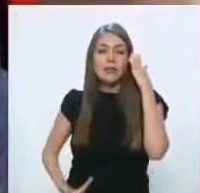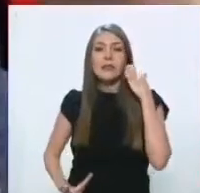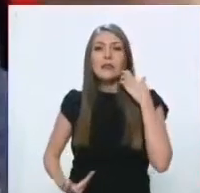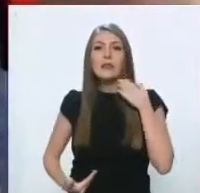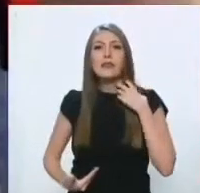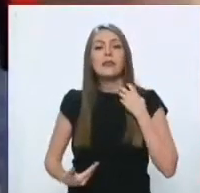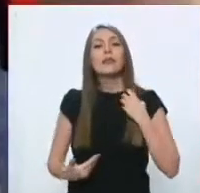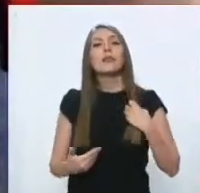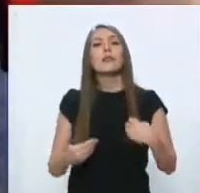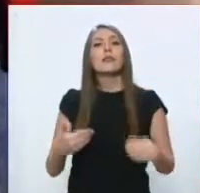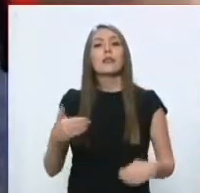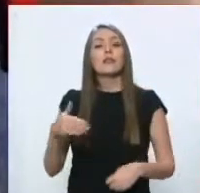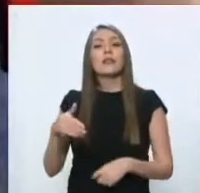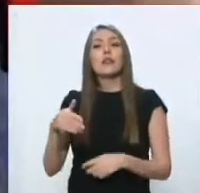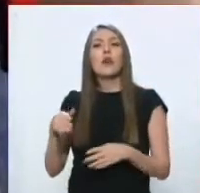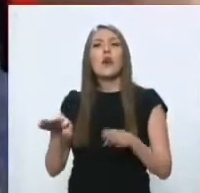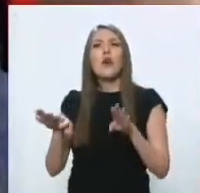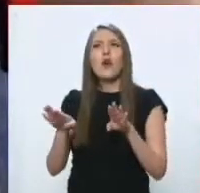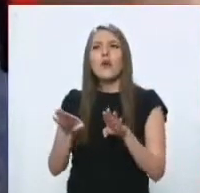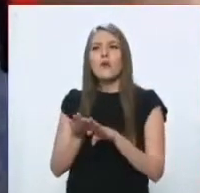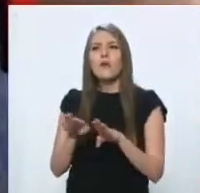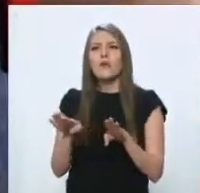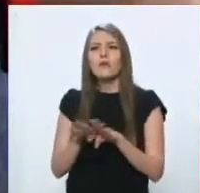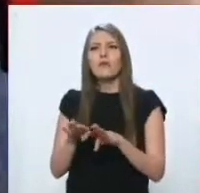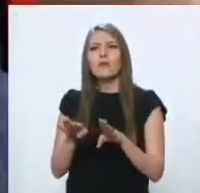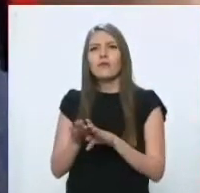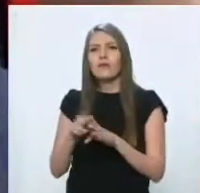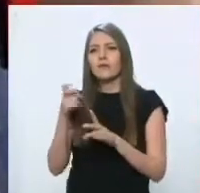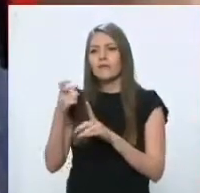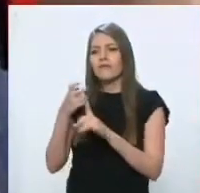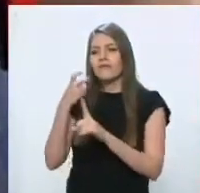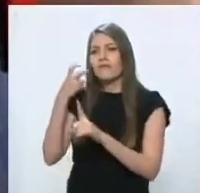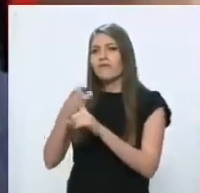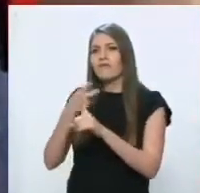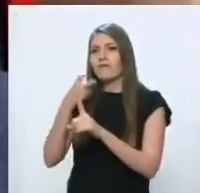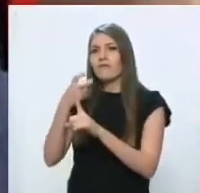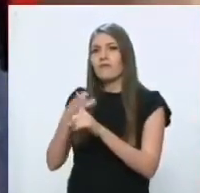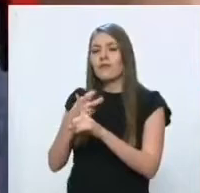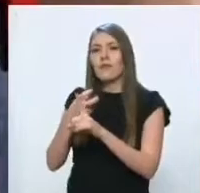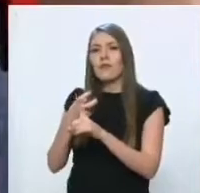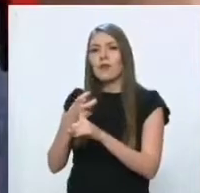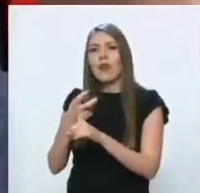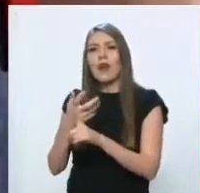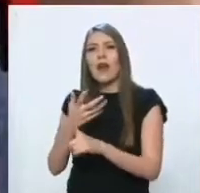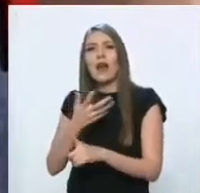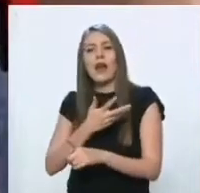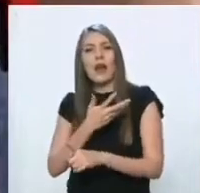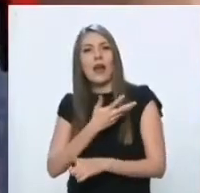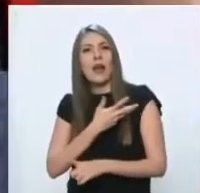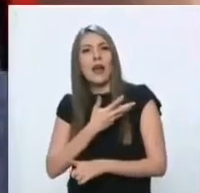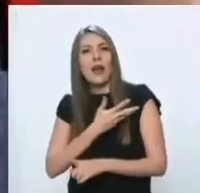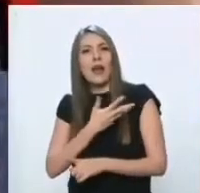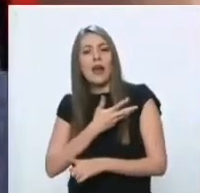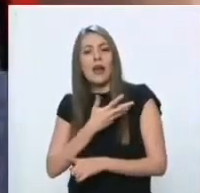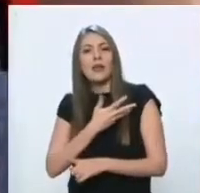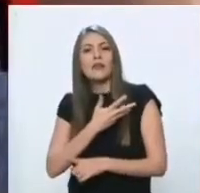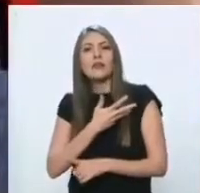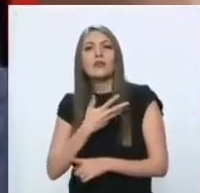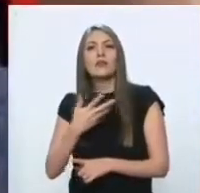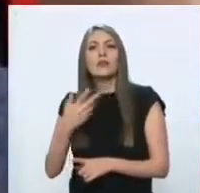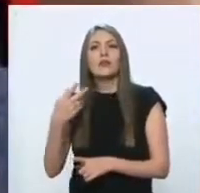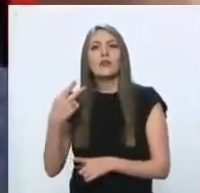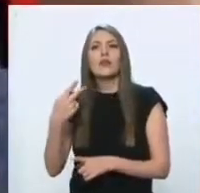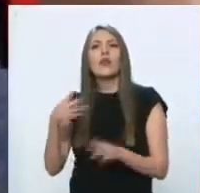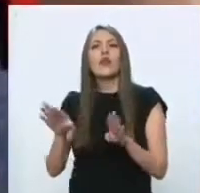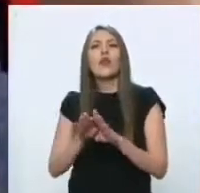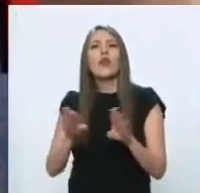como un señalamiento de lo que hay de ilegítimo en la riqueza mala